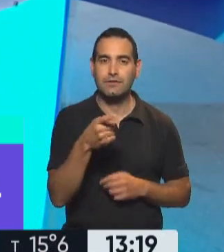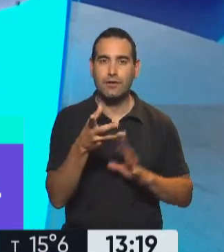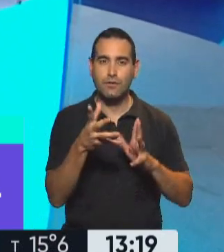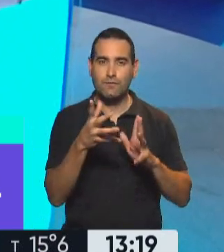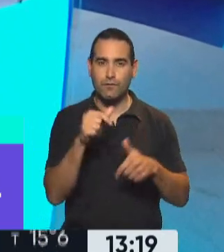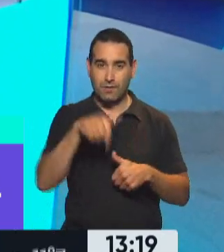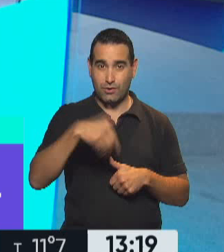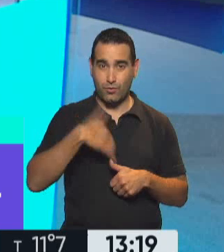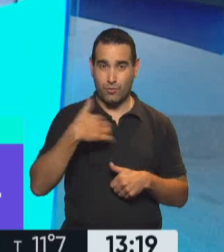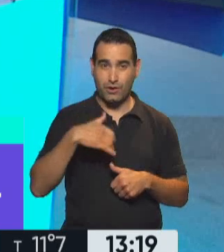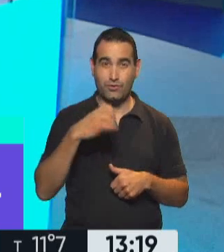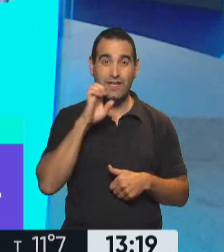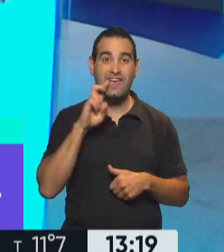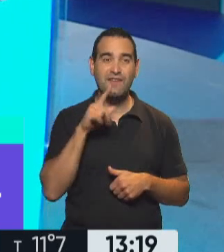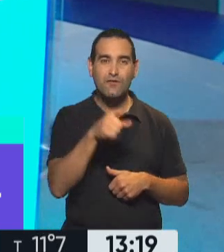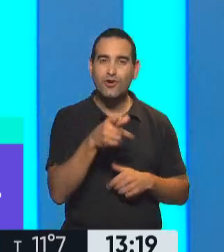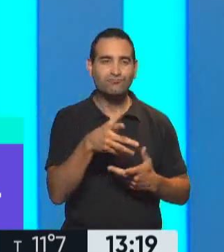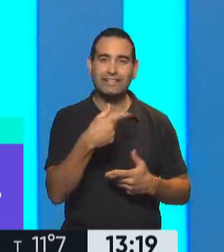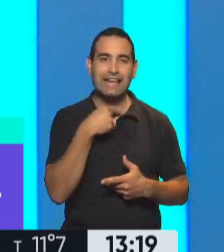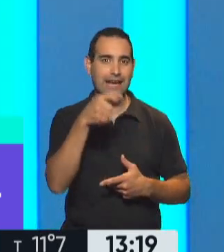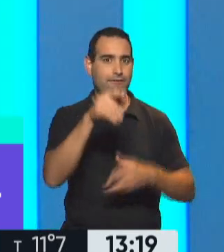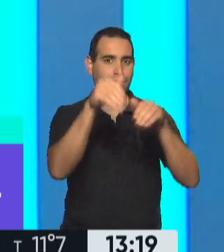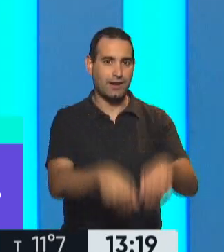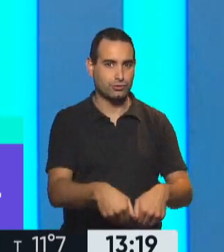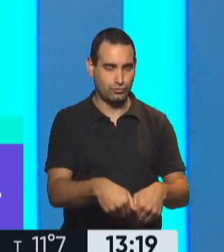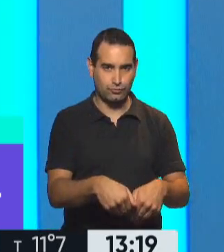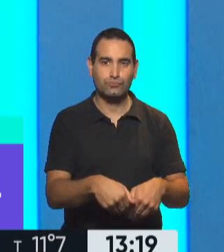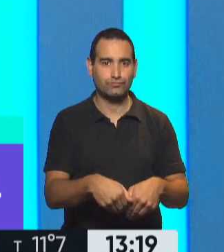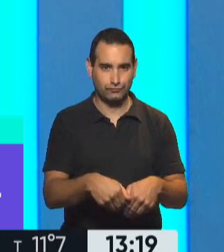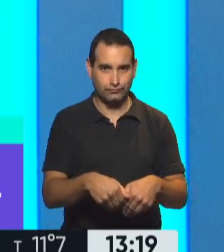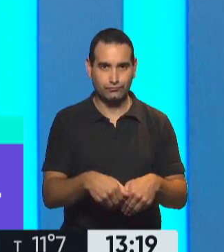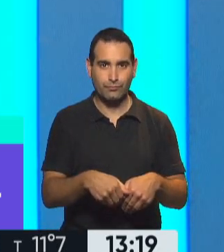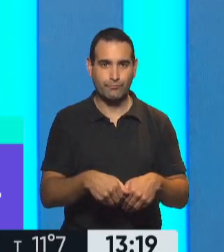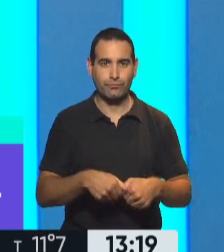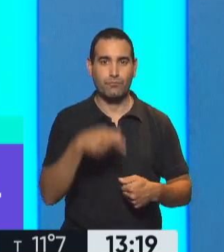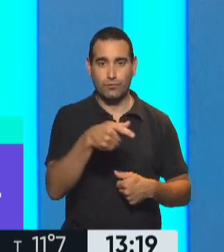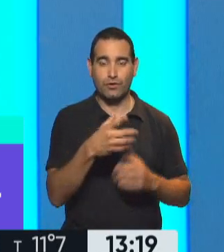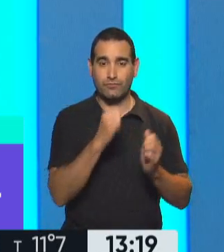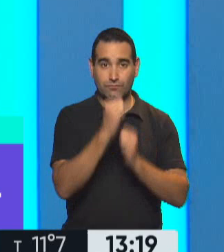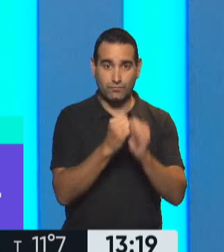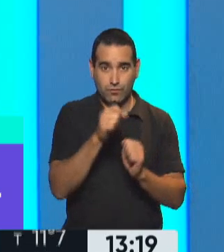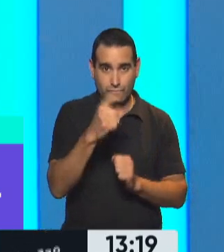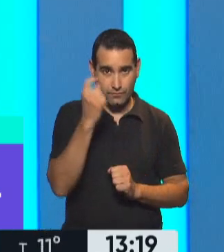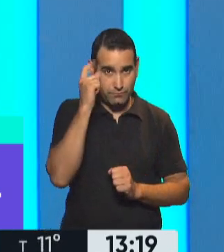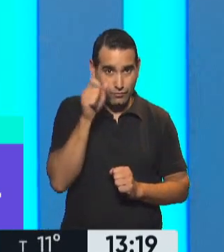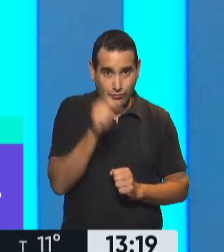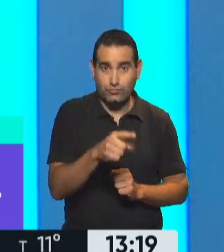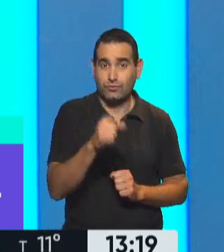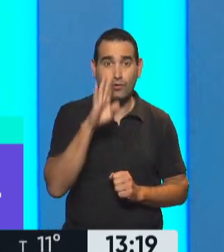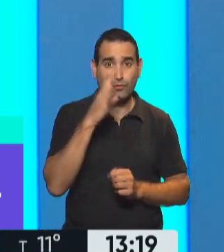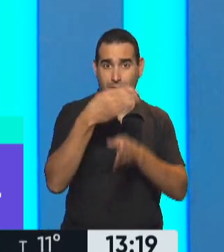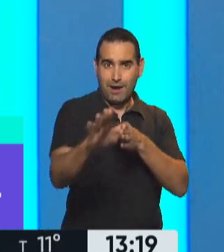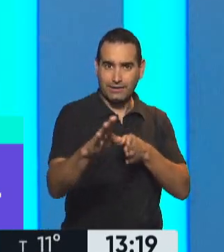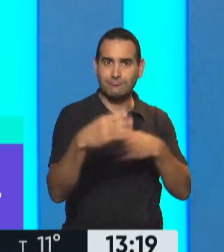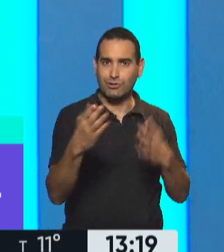había elegido el gobierno de Evo Morales no funcionara, es decir, que los dejaba fuera a los estadounidenses prácticamente del negocio, con lo